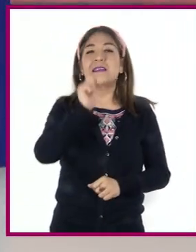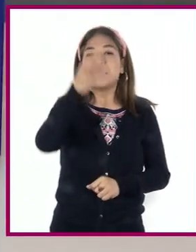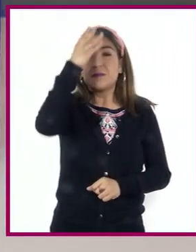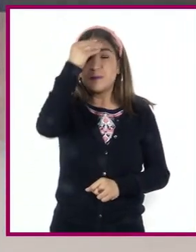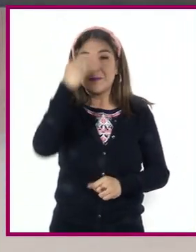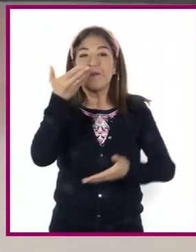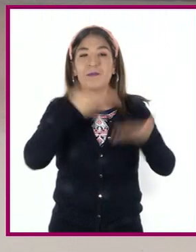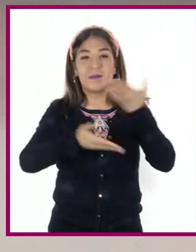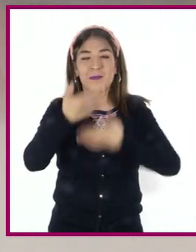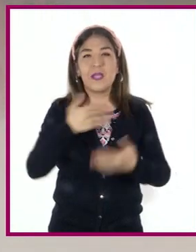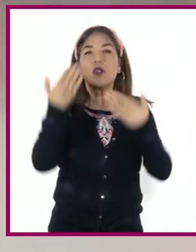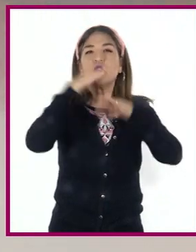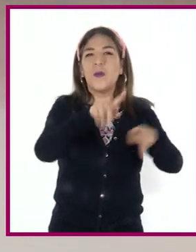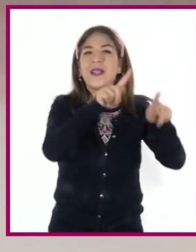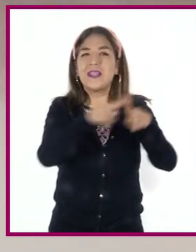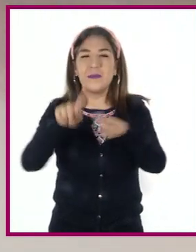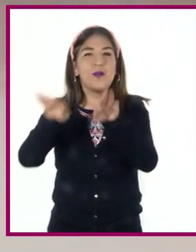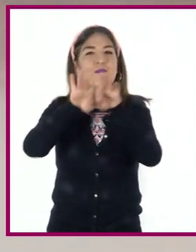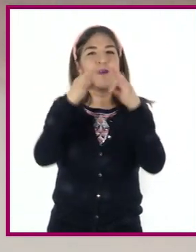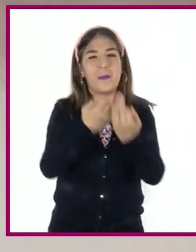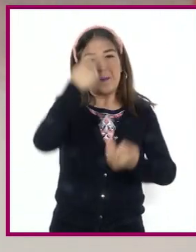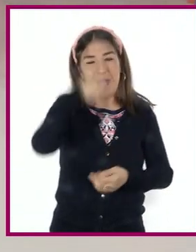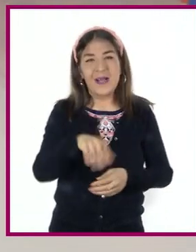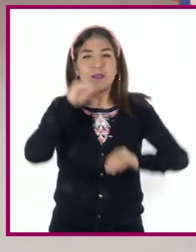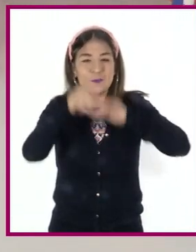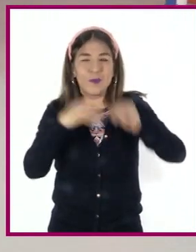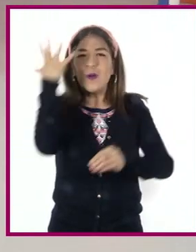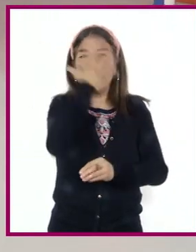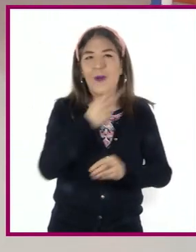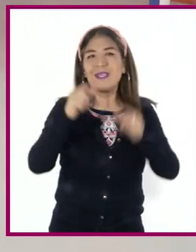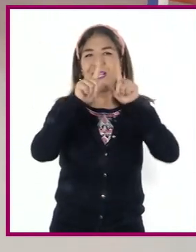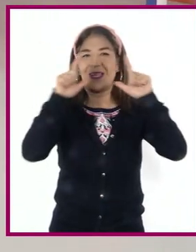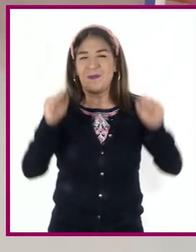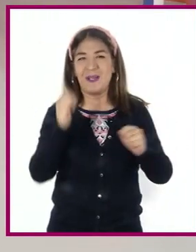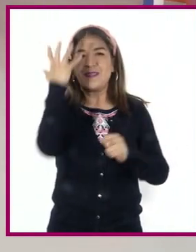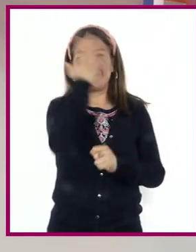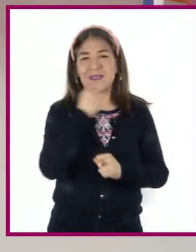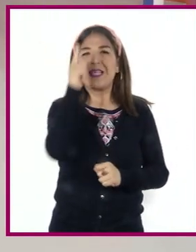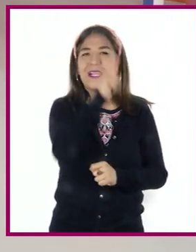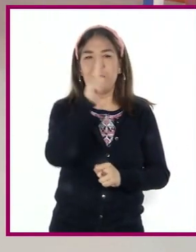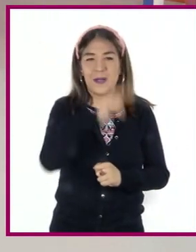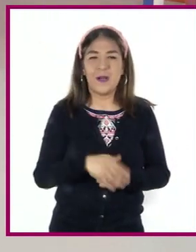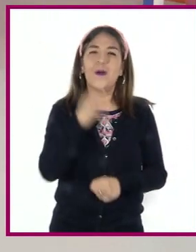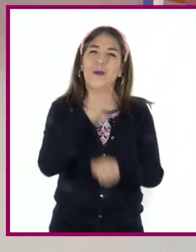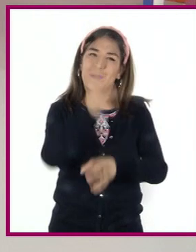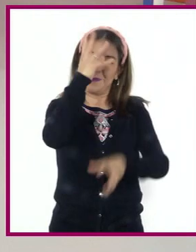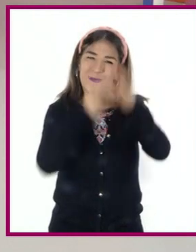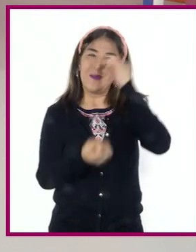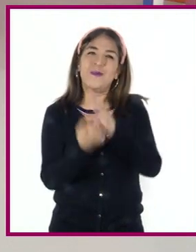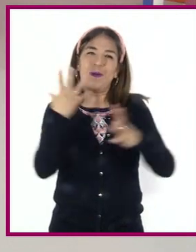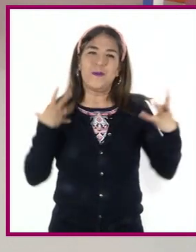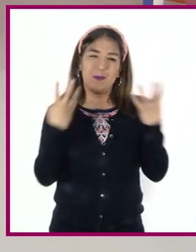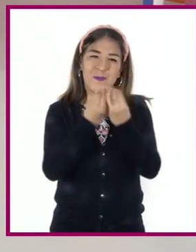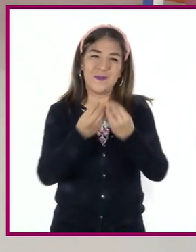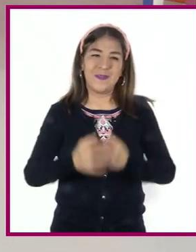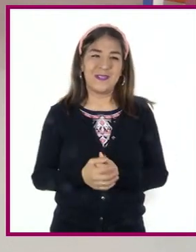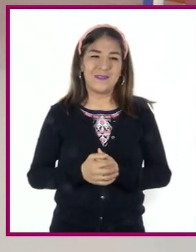cuál forma literaria corresponde cada uno de sus versos y verán que poco a poco les será más